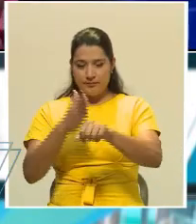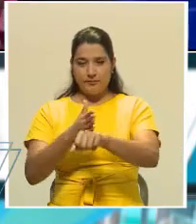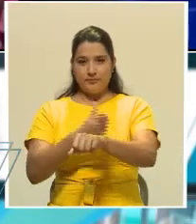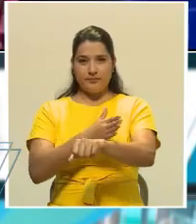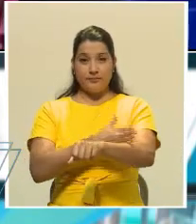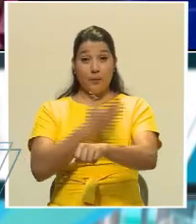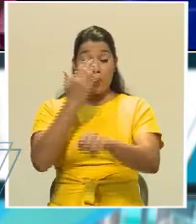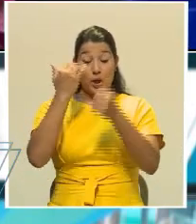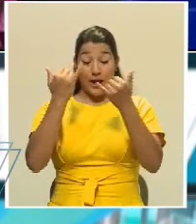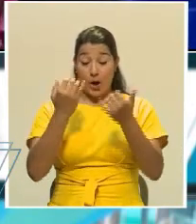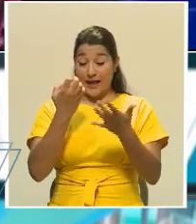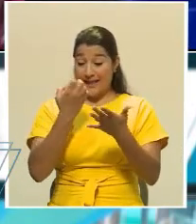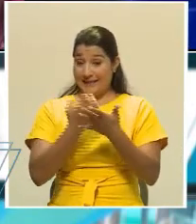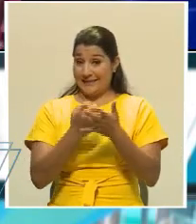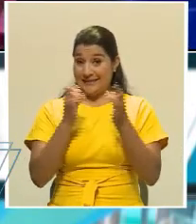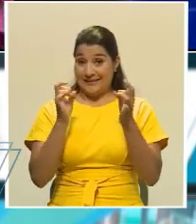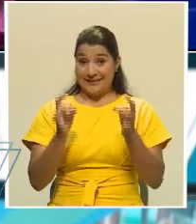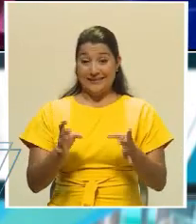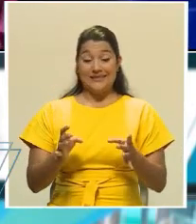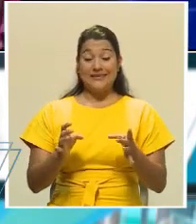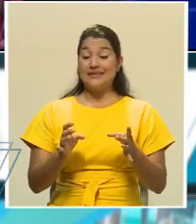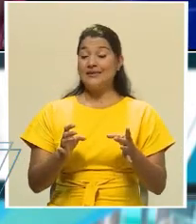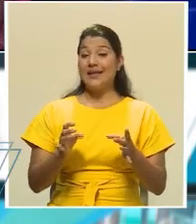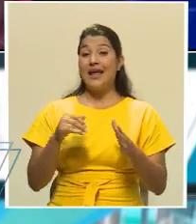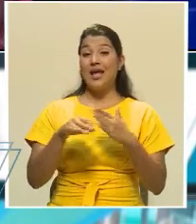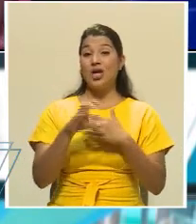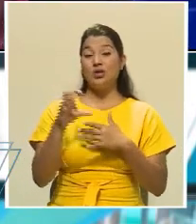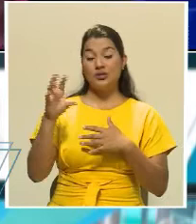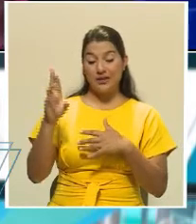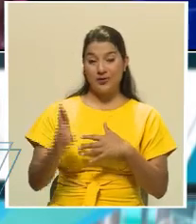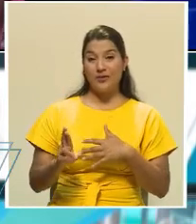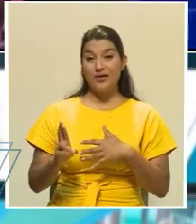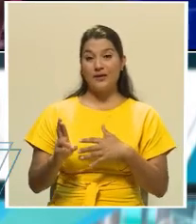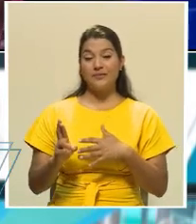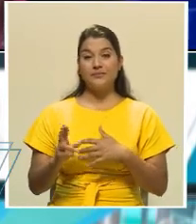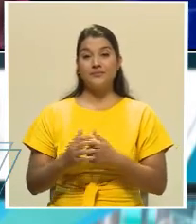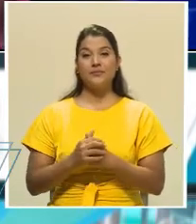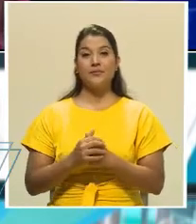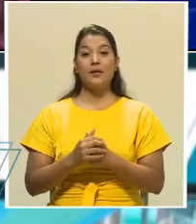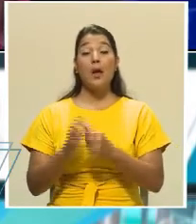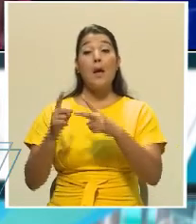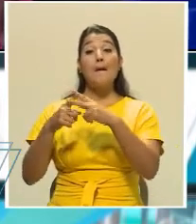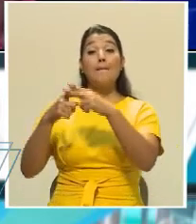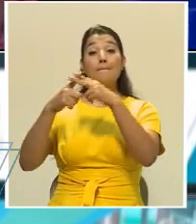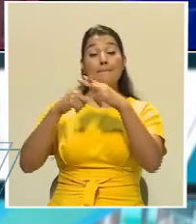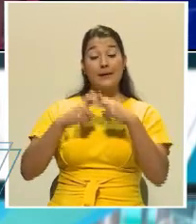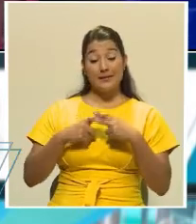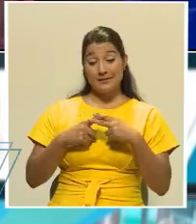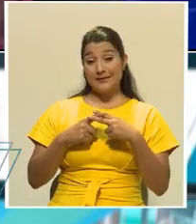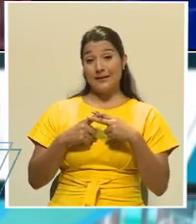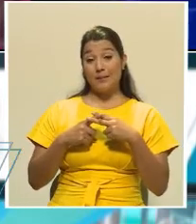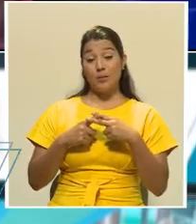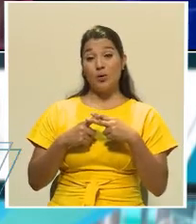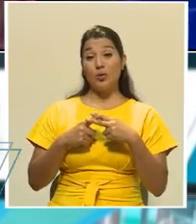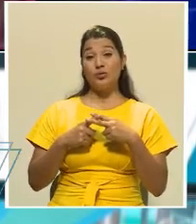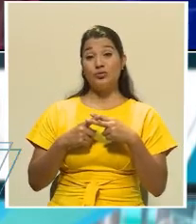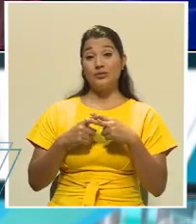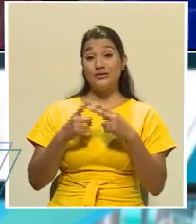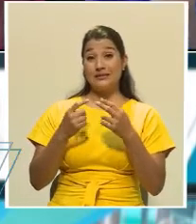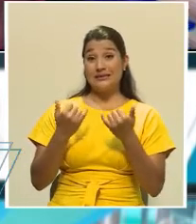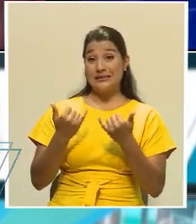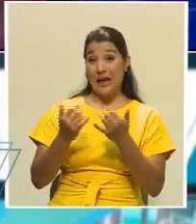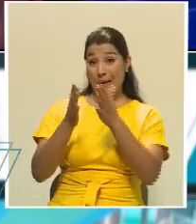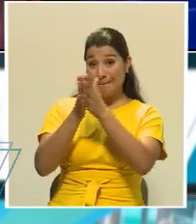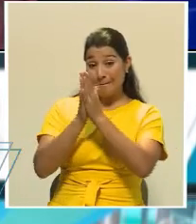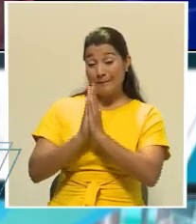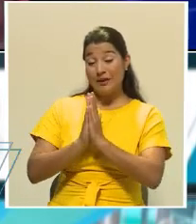para decirlo en esos términos, tan deterioradas. Los préstamos que está, digamos, el gobierno de la